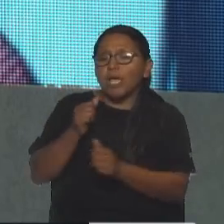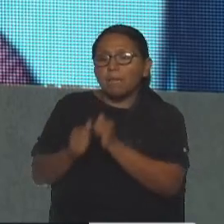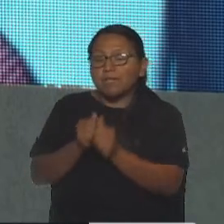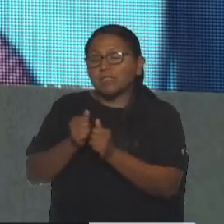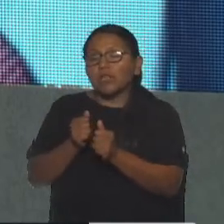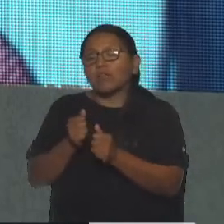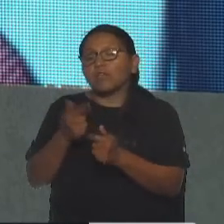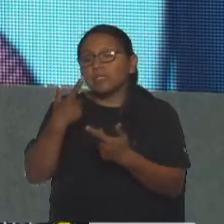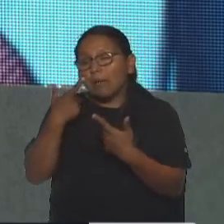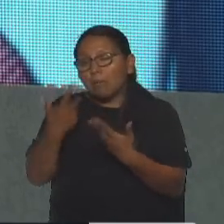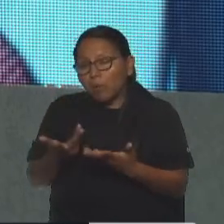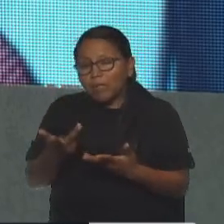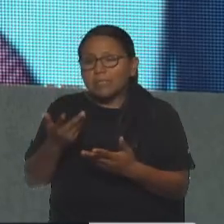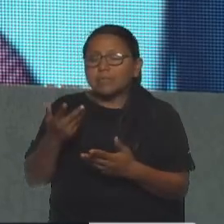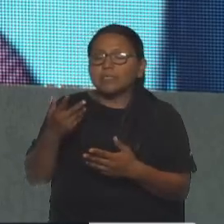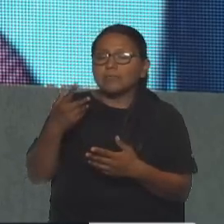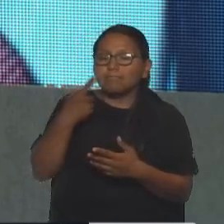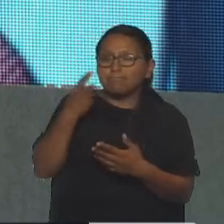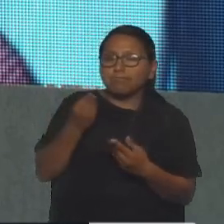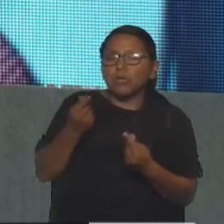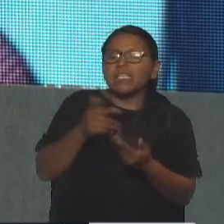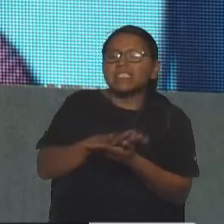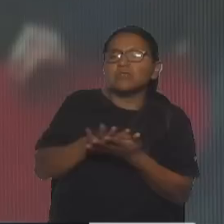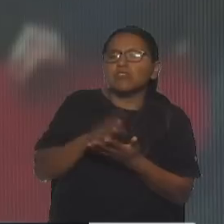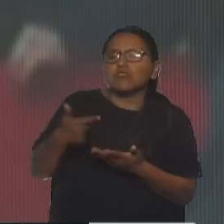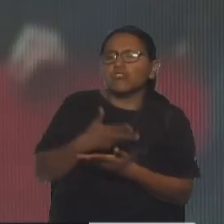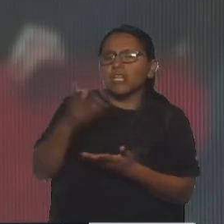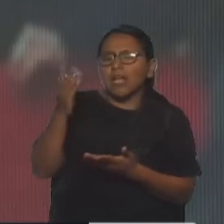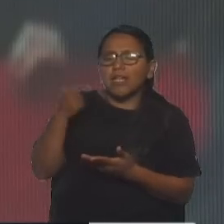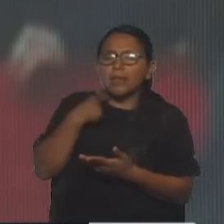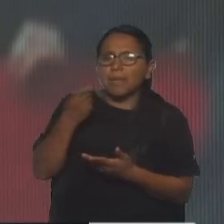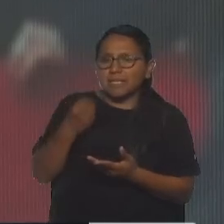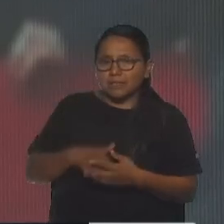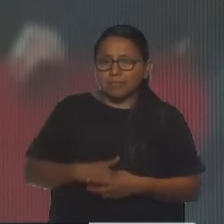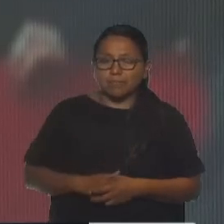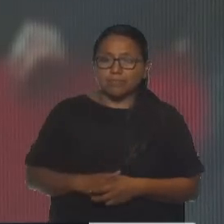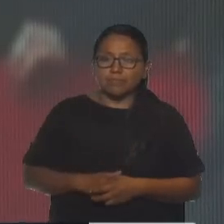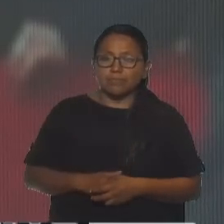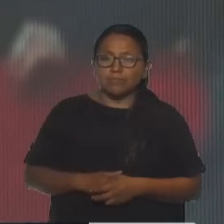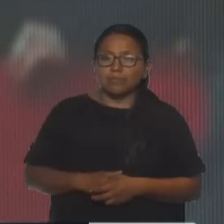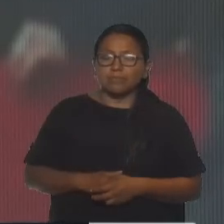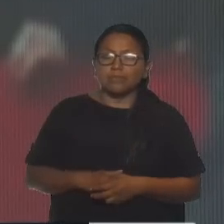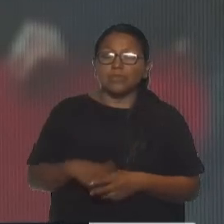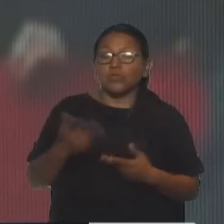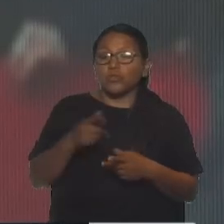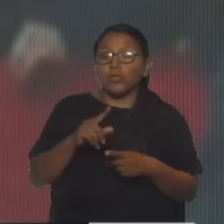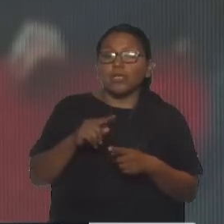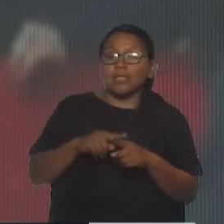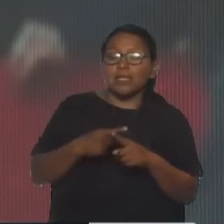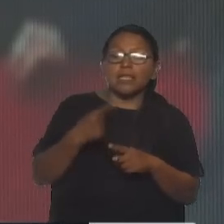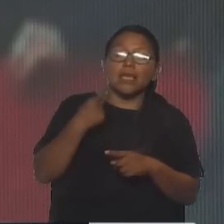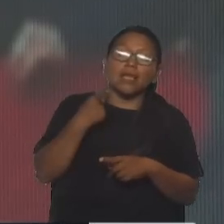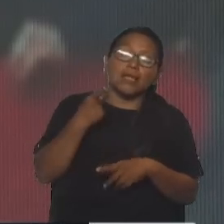abusan ante esta situación. ¿Cuál es hoy la situación social en España? Efectivamente, aunque a efectos de paro tenemos un 13% de